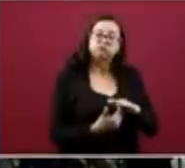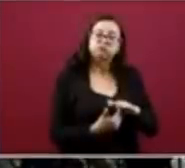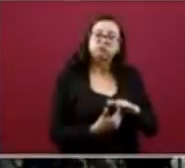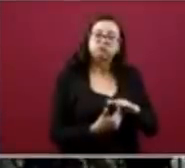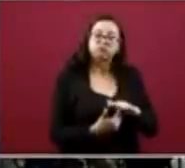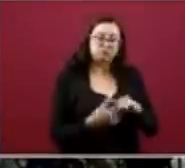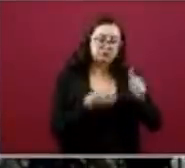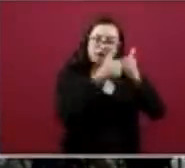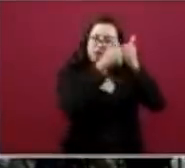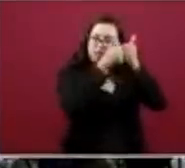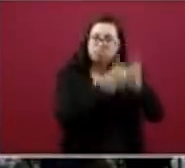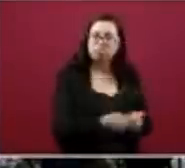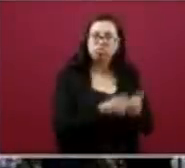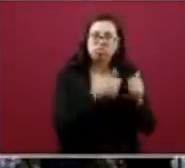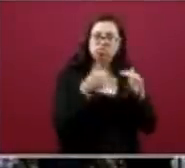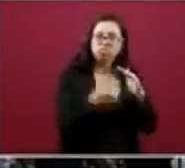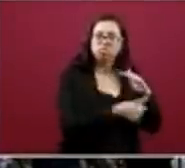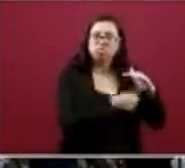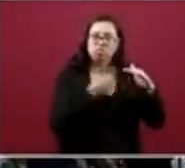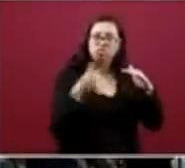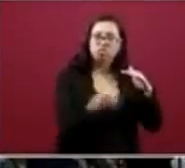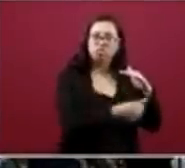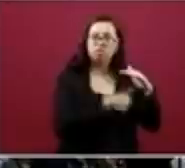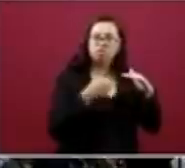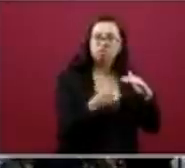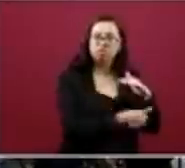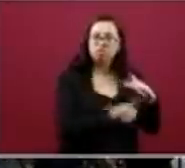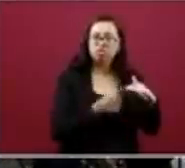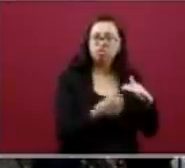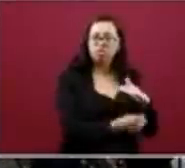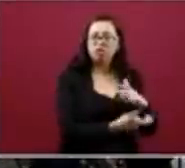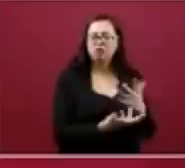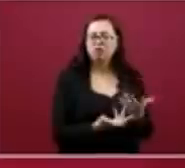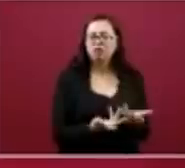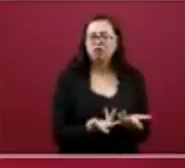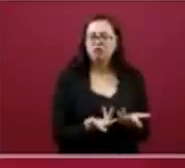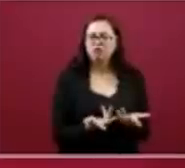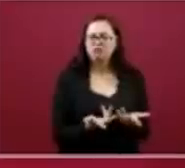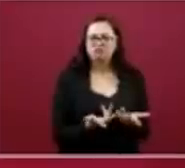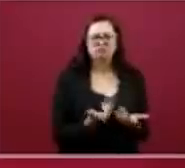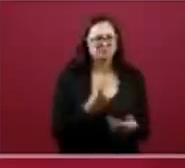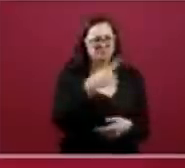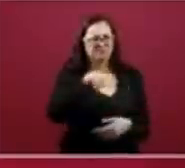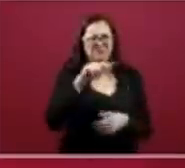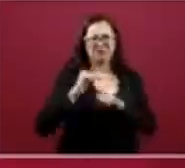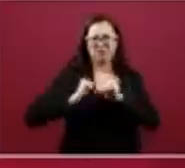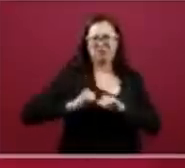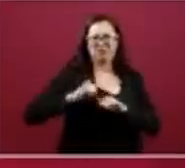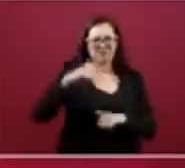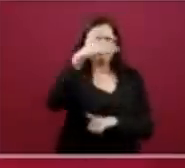no salen. Estoy hablando de los altos funcionarios públicos.